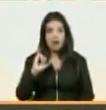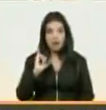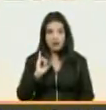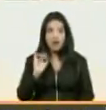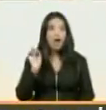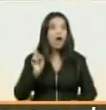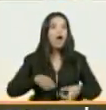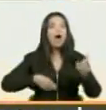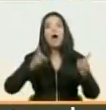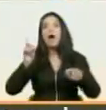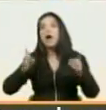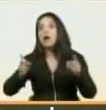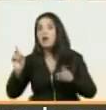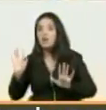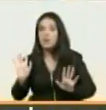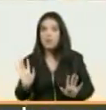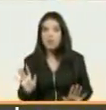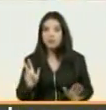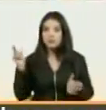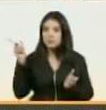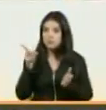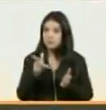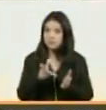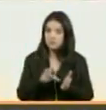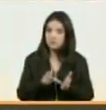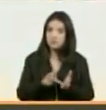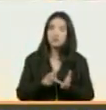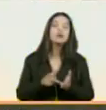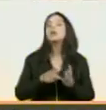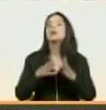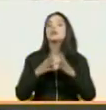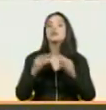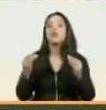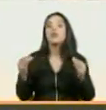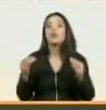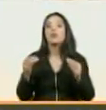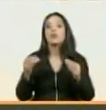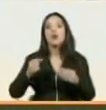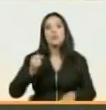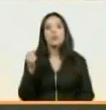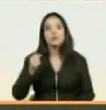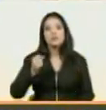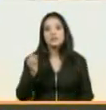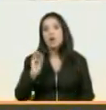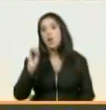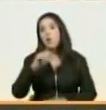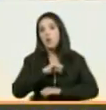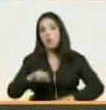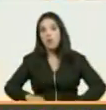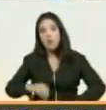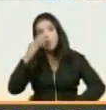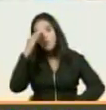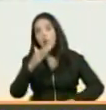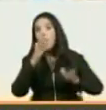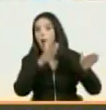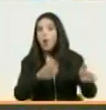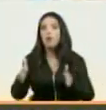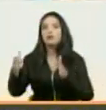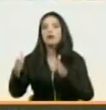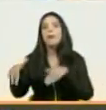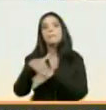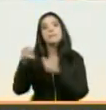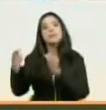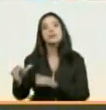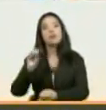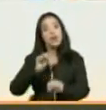algún exceso en la actuación de los órganos de seguridad ciudadana y de orden público, el ministro de la Defensa lo ha